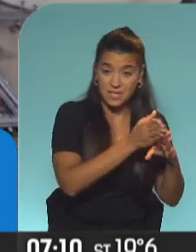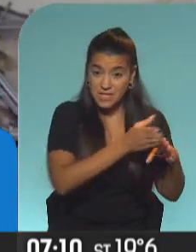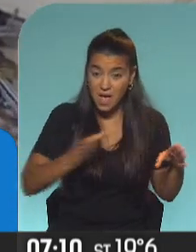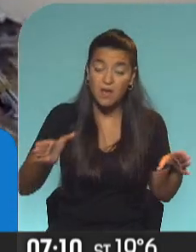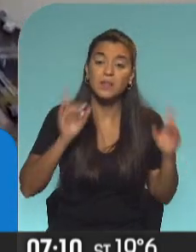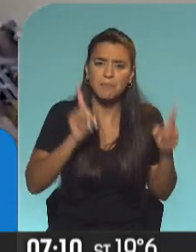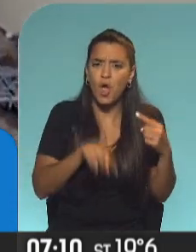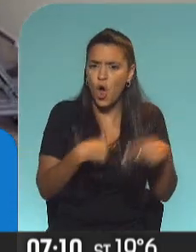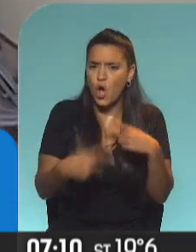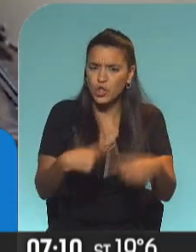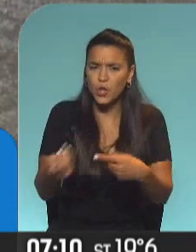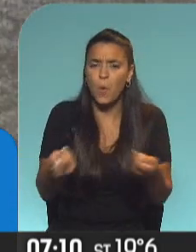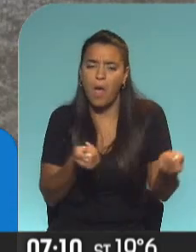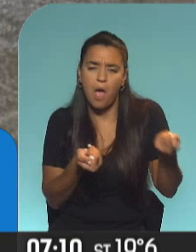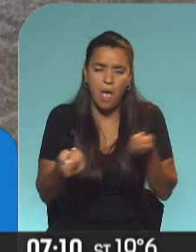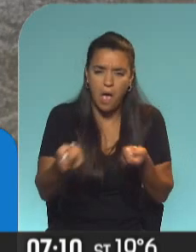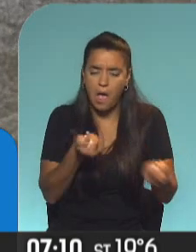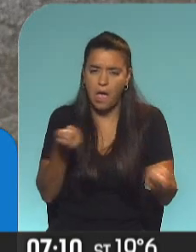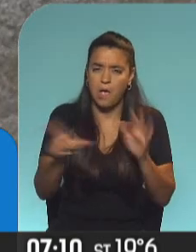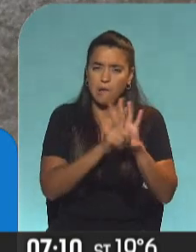han continuado las maniobras y